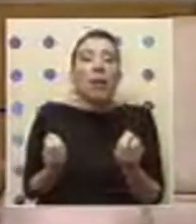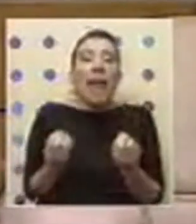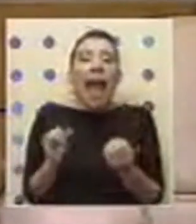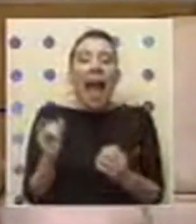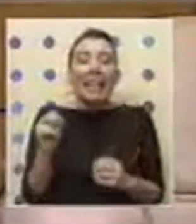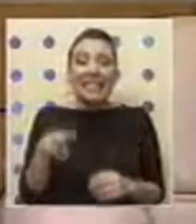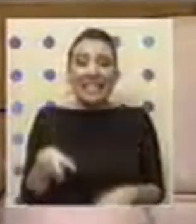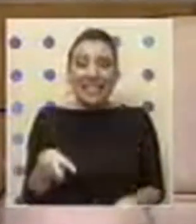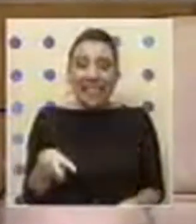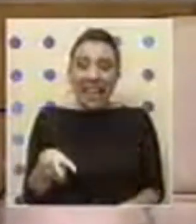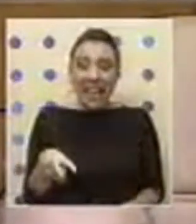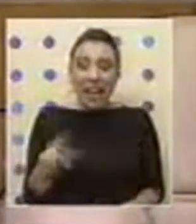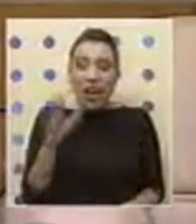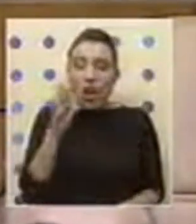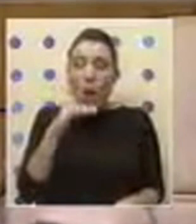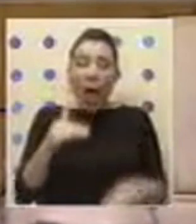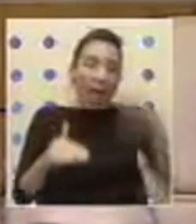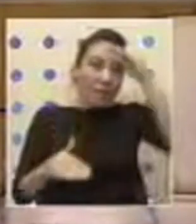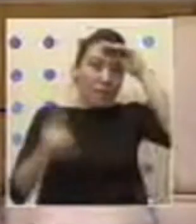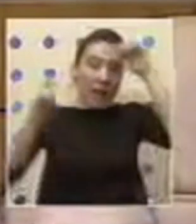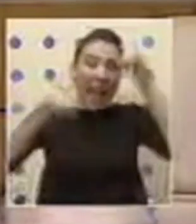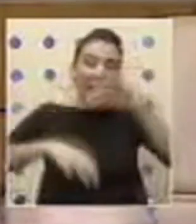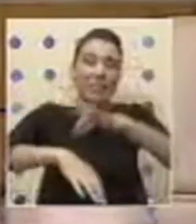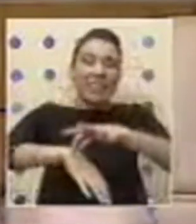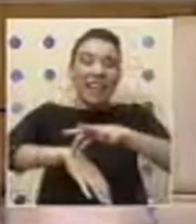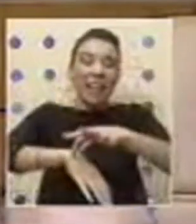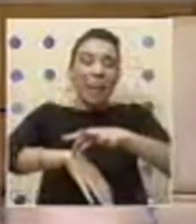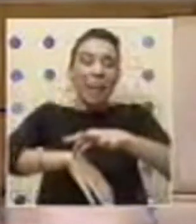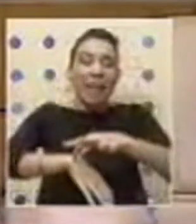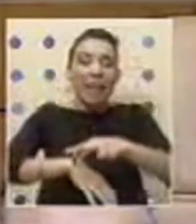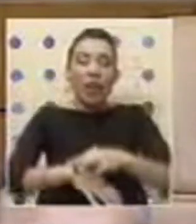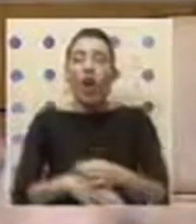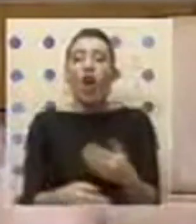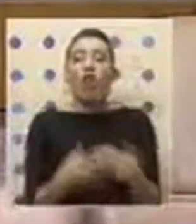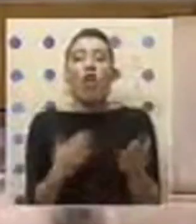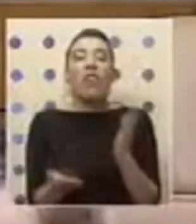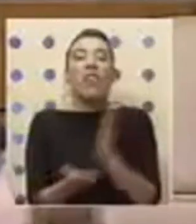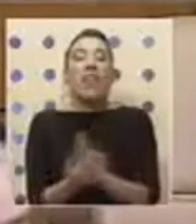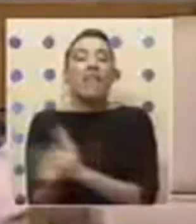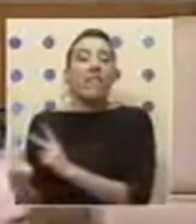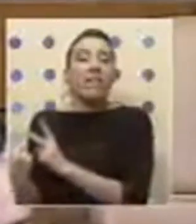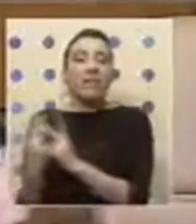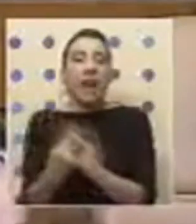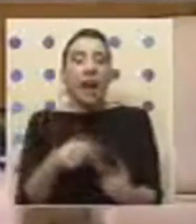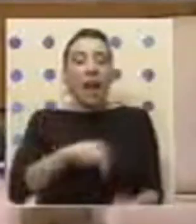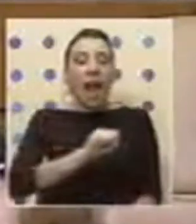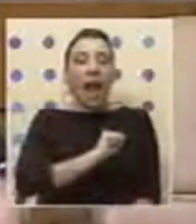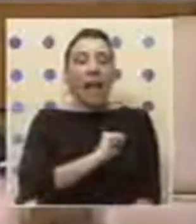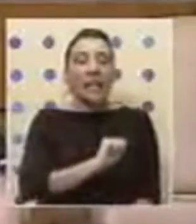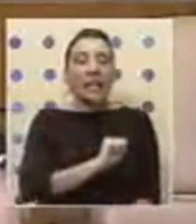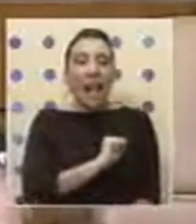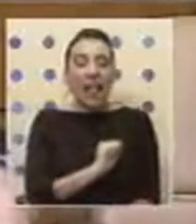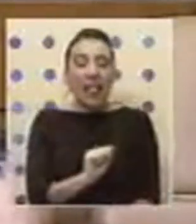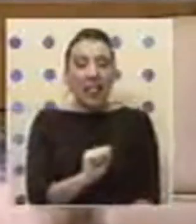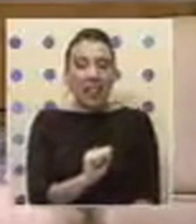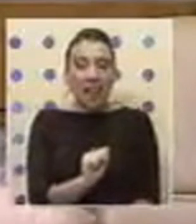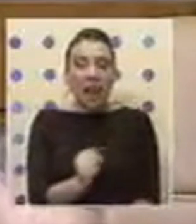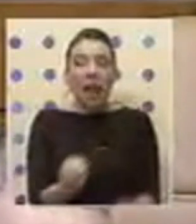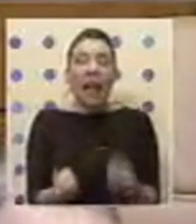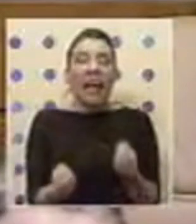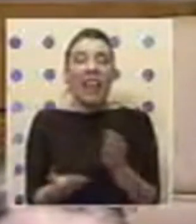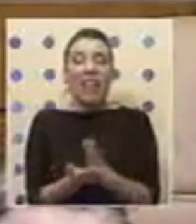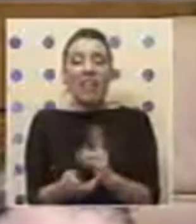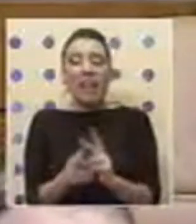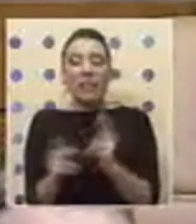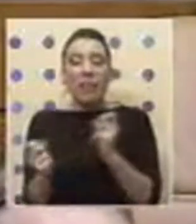Aysén, en la región de Aysén, no hay especialistas ni especialidades. ¿Dónde se tienen que venir? A Santiago. ¿Qué es lo que tienen que